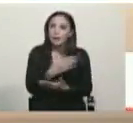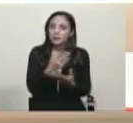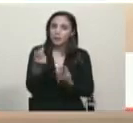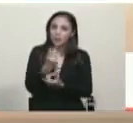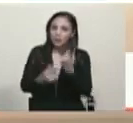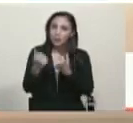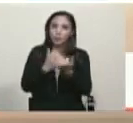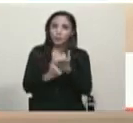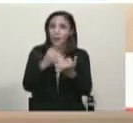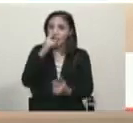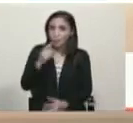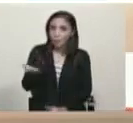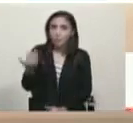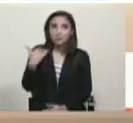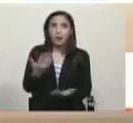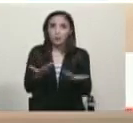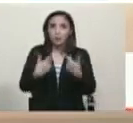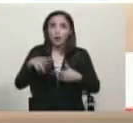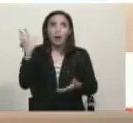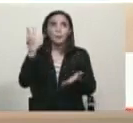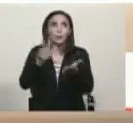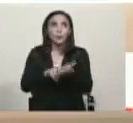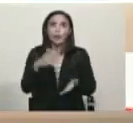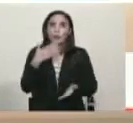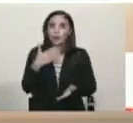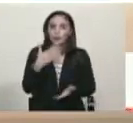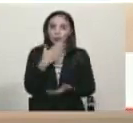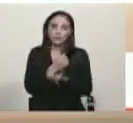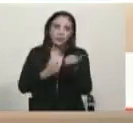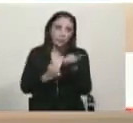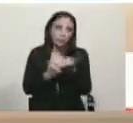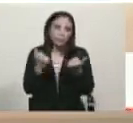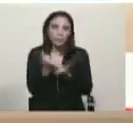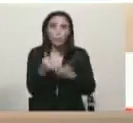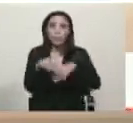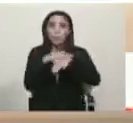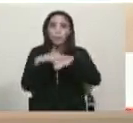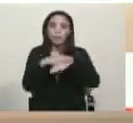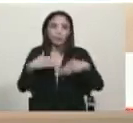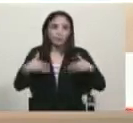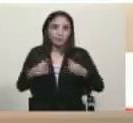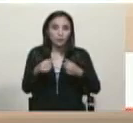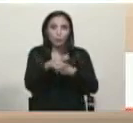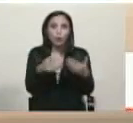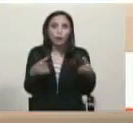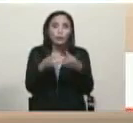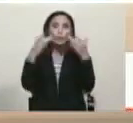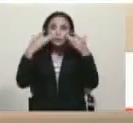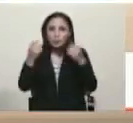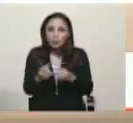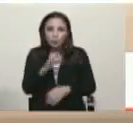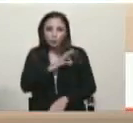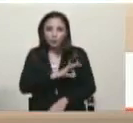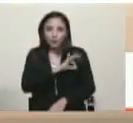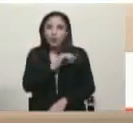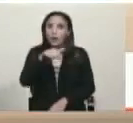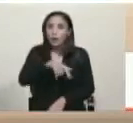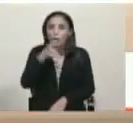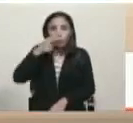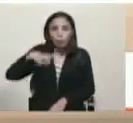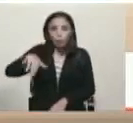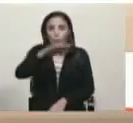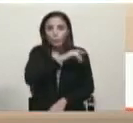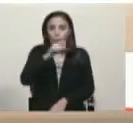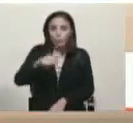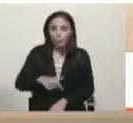año pasado nos aprobó y gracias al apoyo de todo el equipo del Ministerio de Salud y del Seguro Social. Hoy el pueblo del Oriente venezolano,